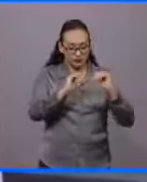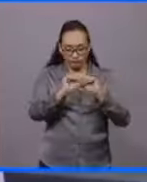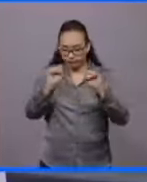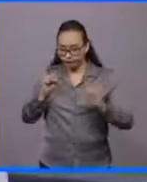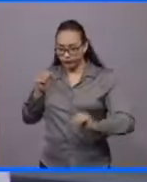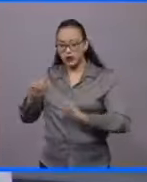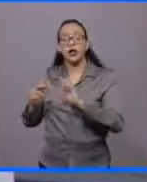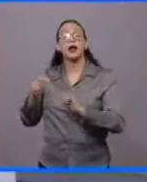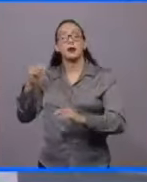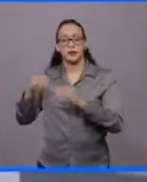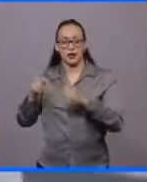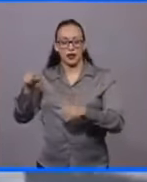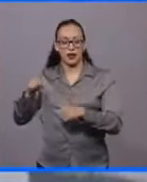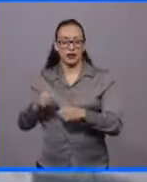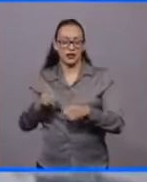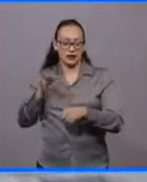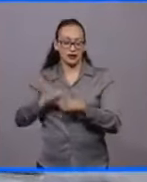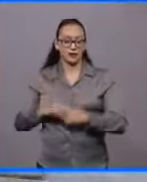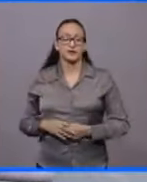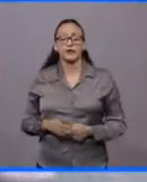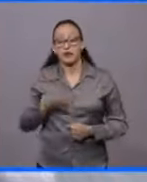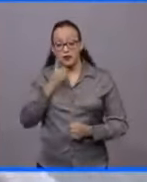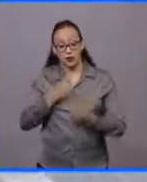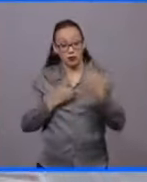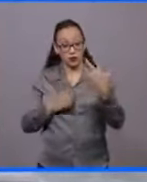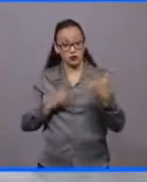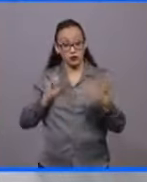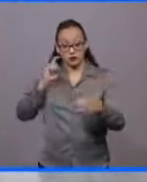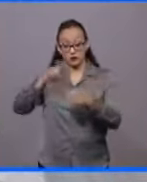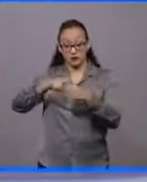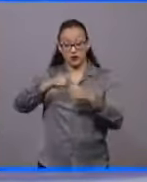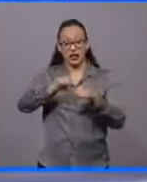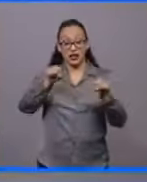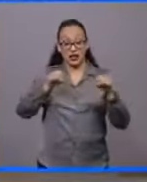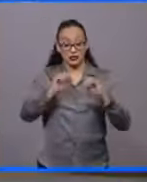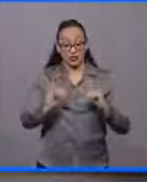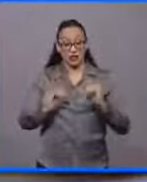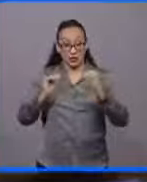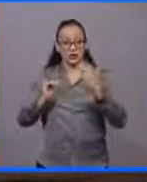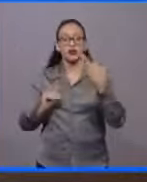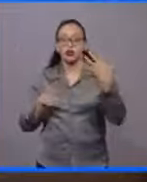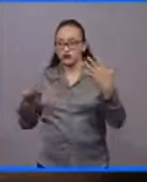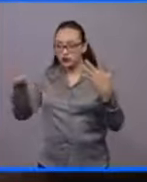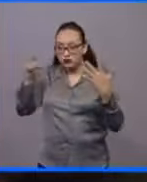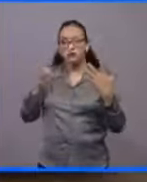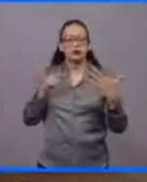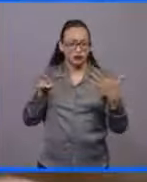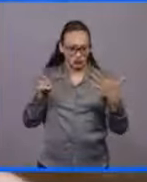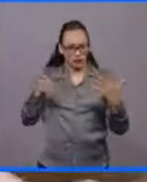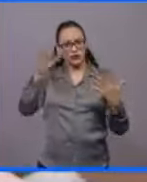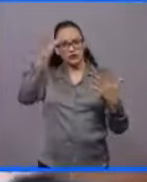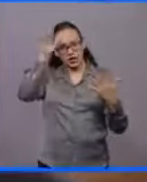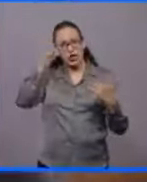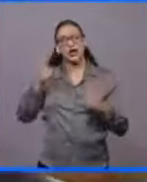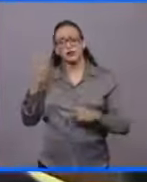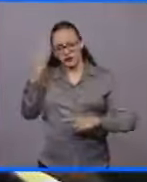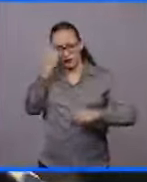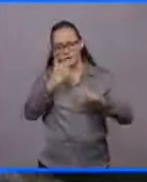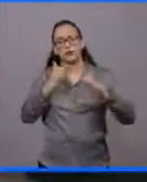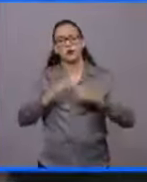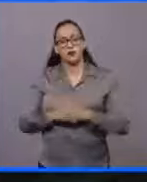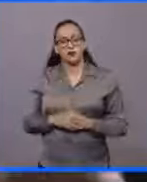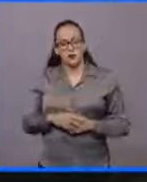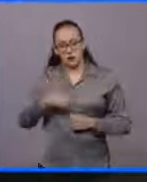del Tribunal Electoral. Indicó que los 5 integrantes de la Sala Superior estuvieron de acuerdo en analizar con mayor profundidad